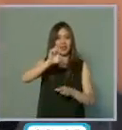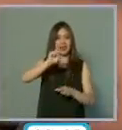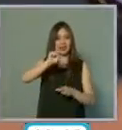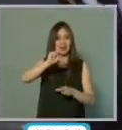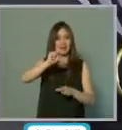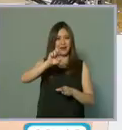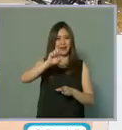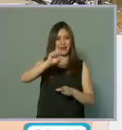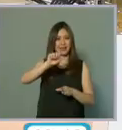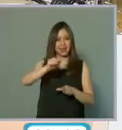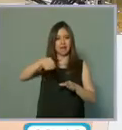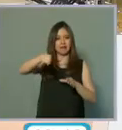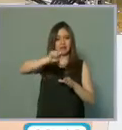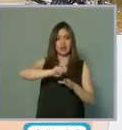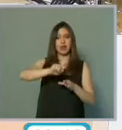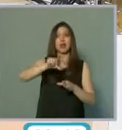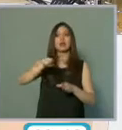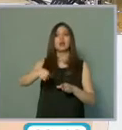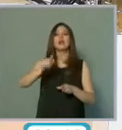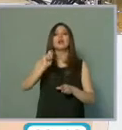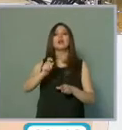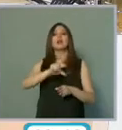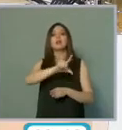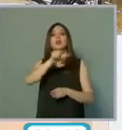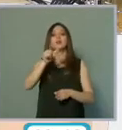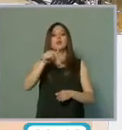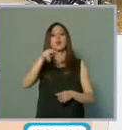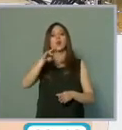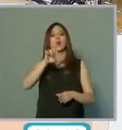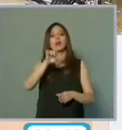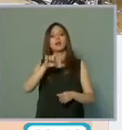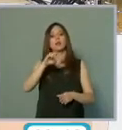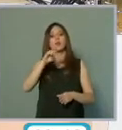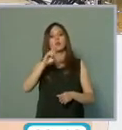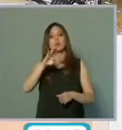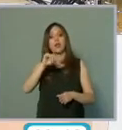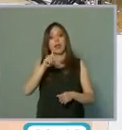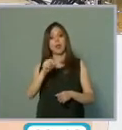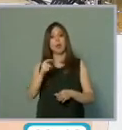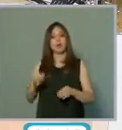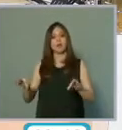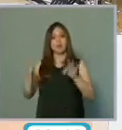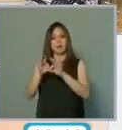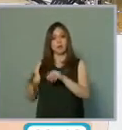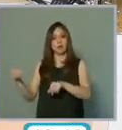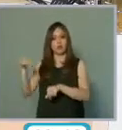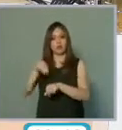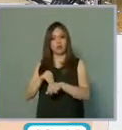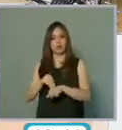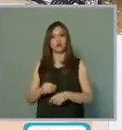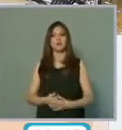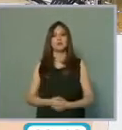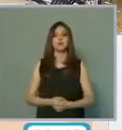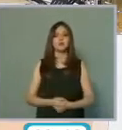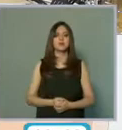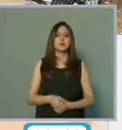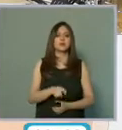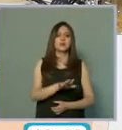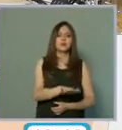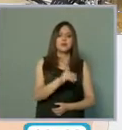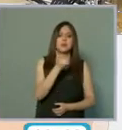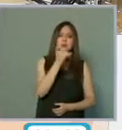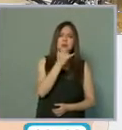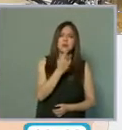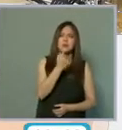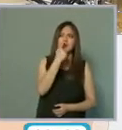allá? Vamos a agregar nuez moscada, es importante. Ok, ahora sí ya vamos a armarla. Perfecto, ya te quedó excelente, Oye, ¿y compañera. esto qué es? Me huele como a